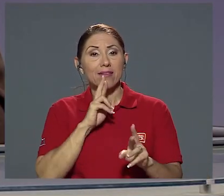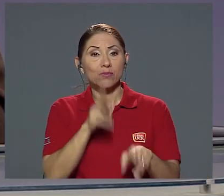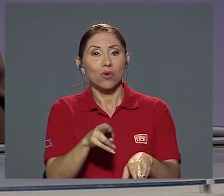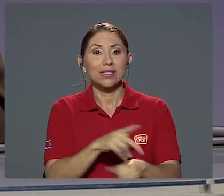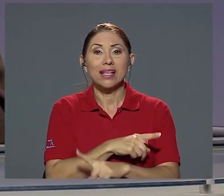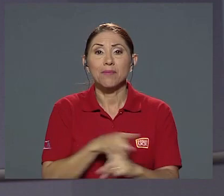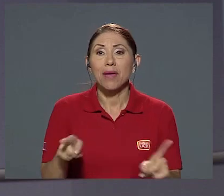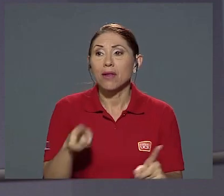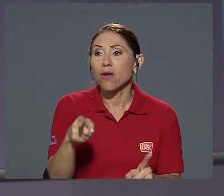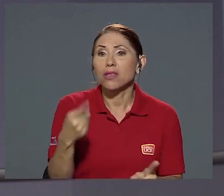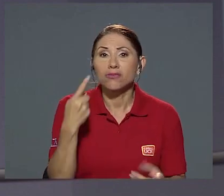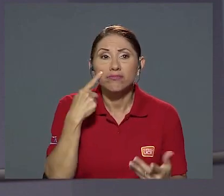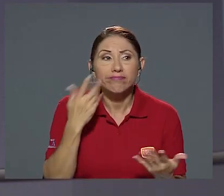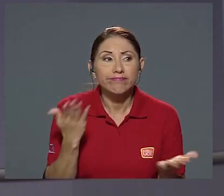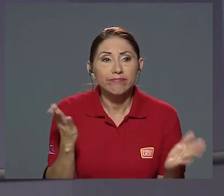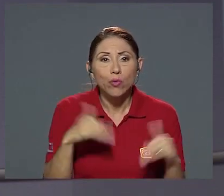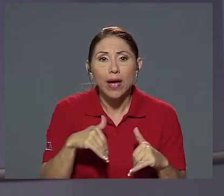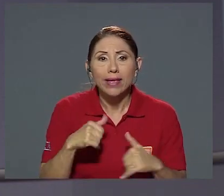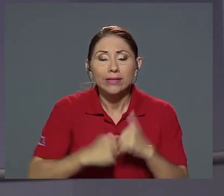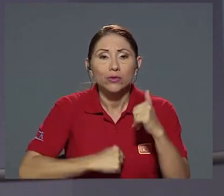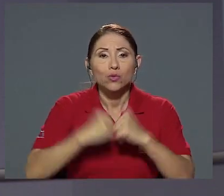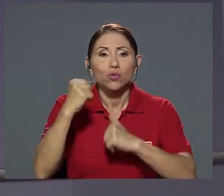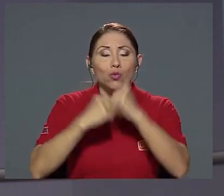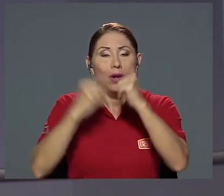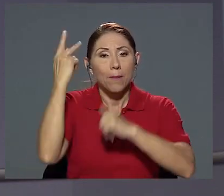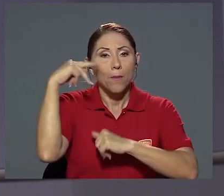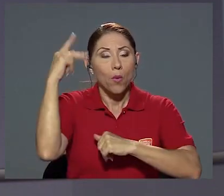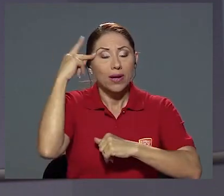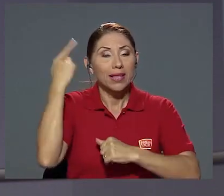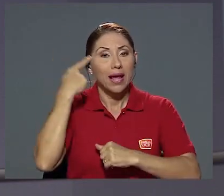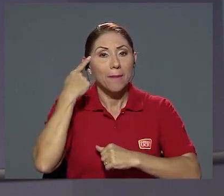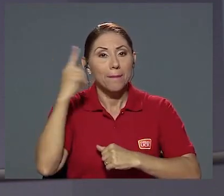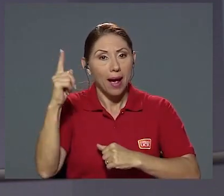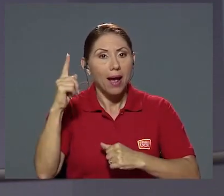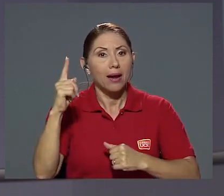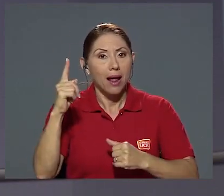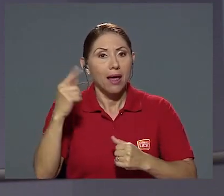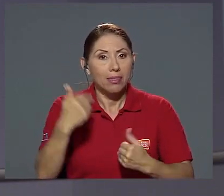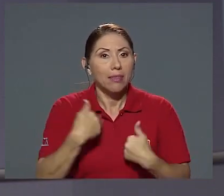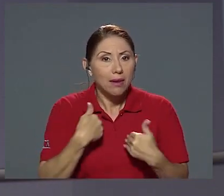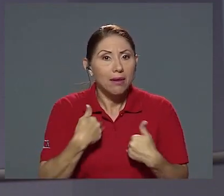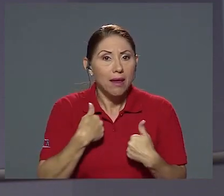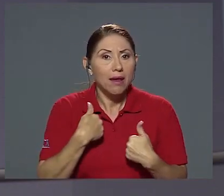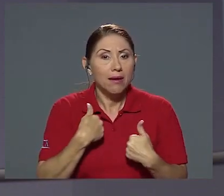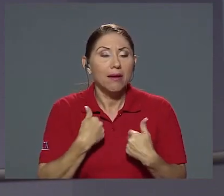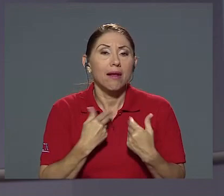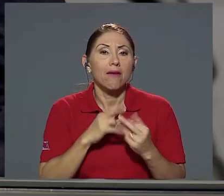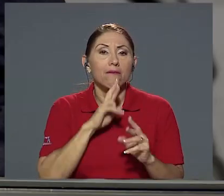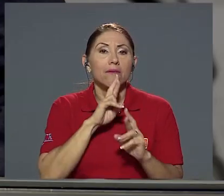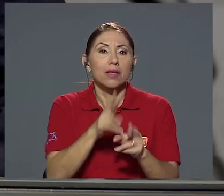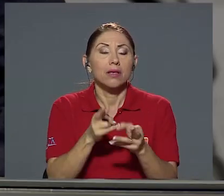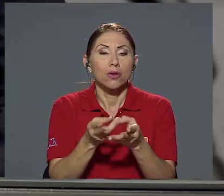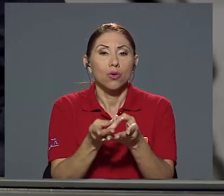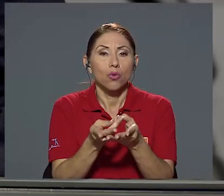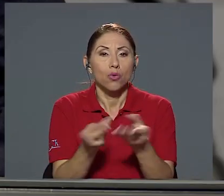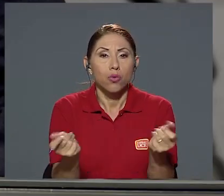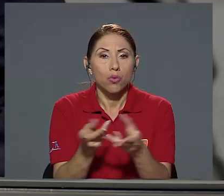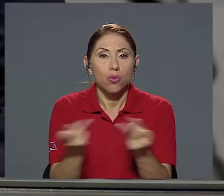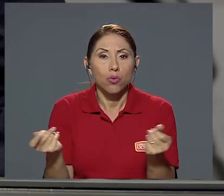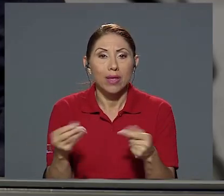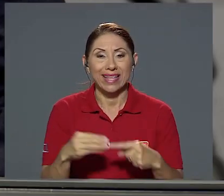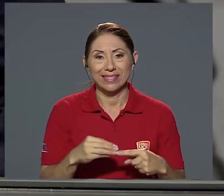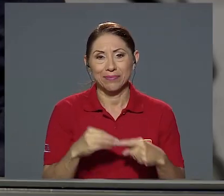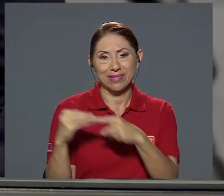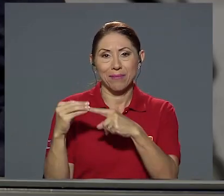encuentra en la estructura política de sus países un espacio para obtener esas soluciones que sobre todo